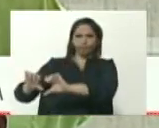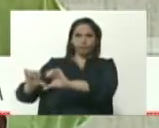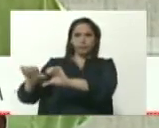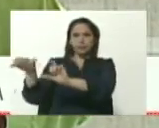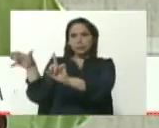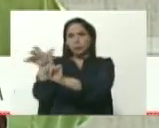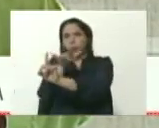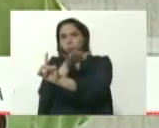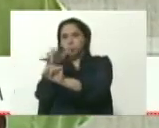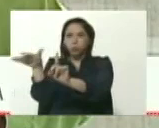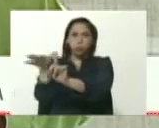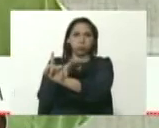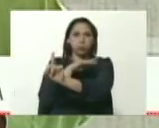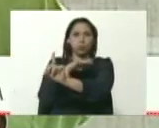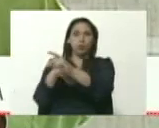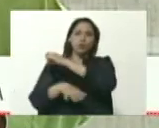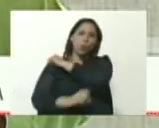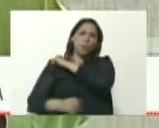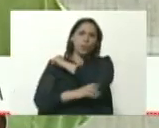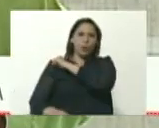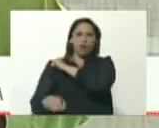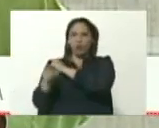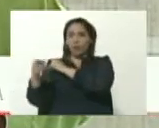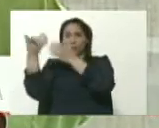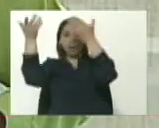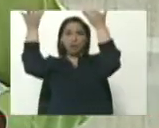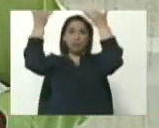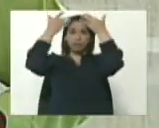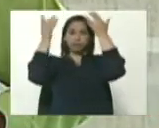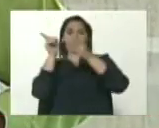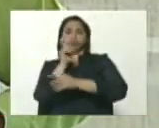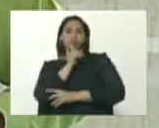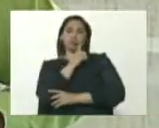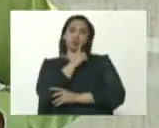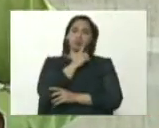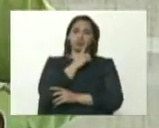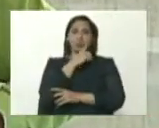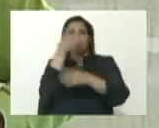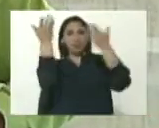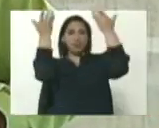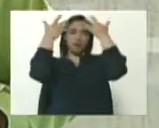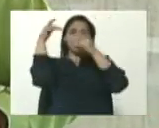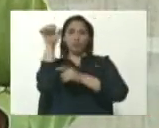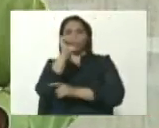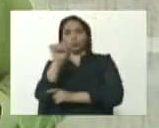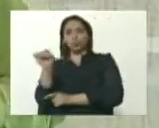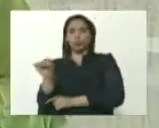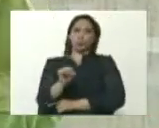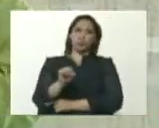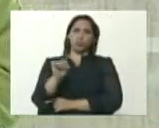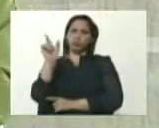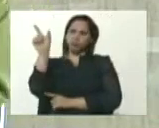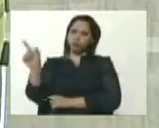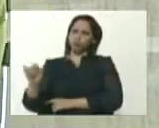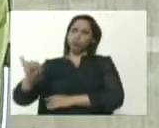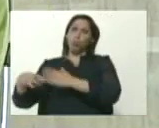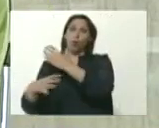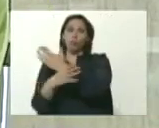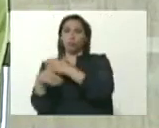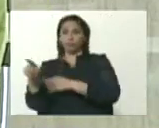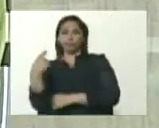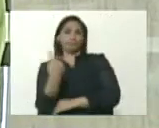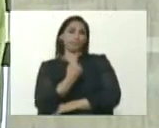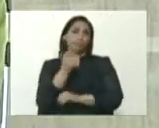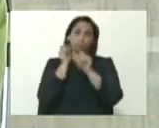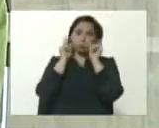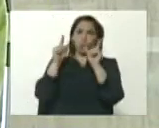engañados y estafados por esta reina llamada la reina del sur, señor Juan Guaidó. ¿Ah? No fue el único escándalo,